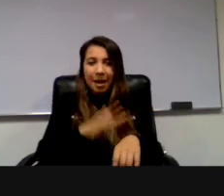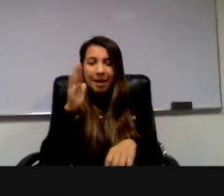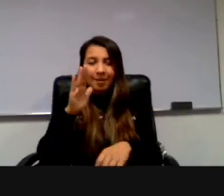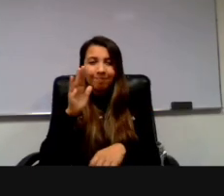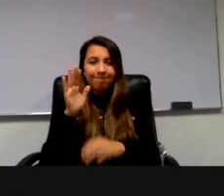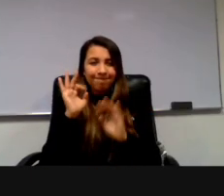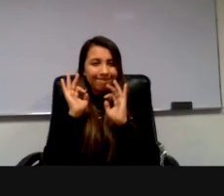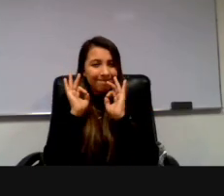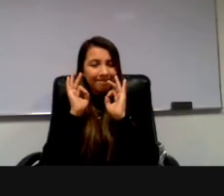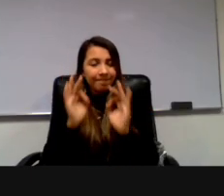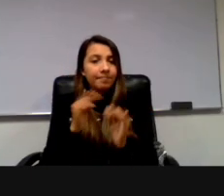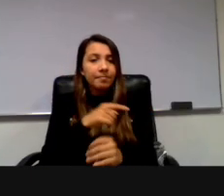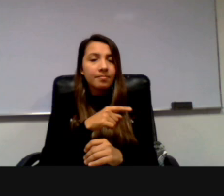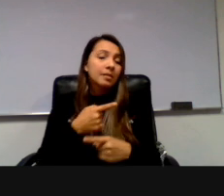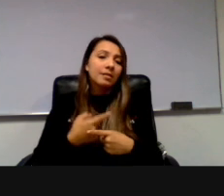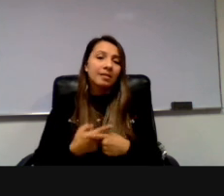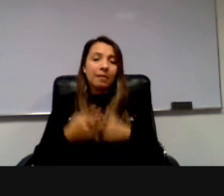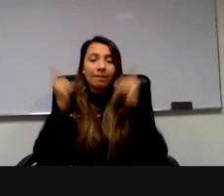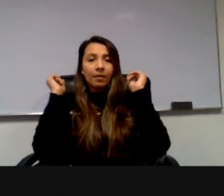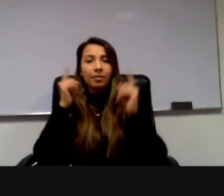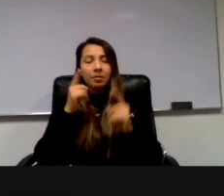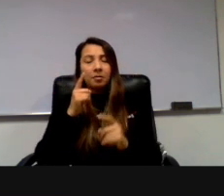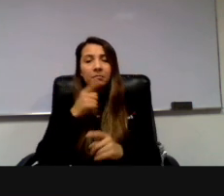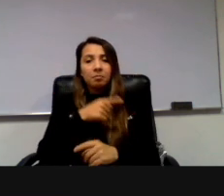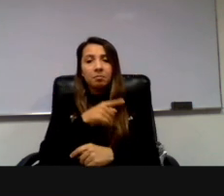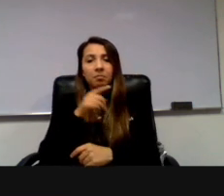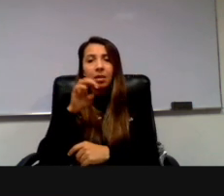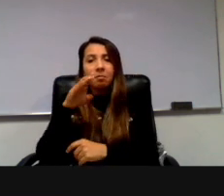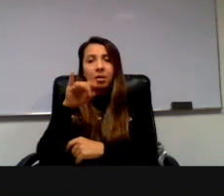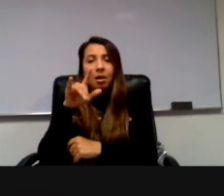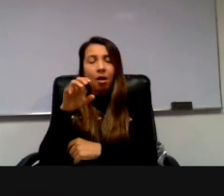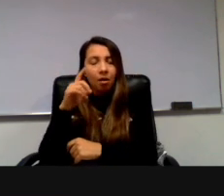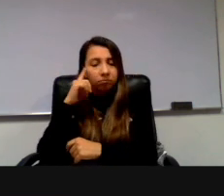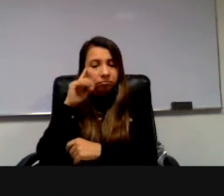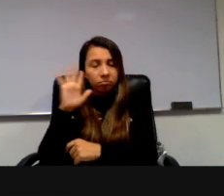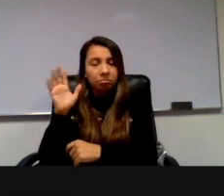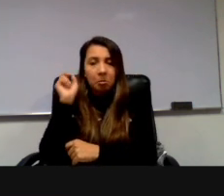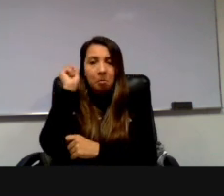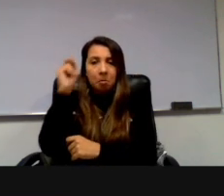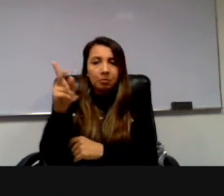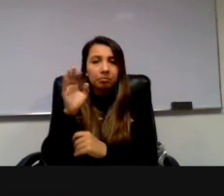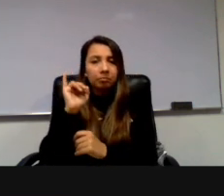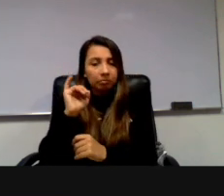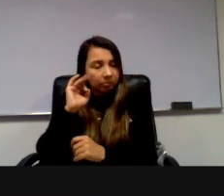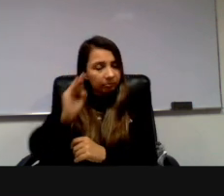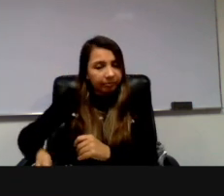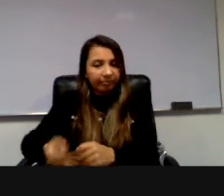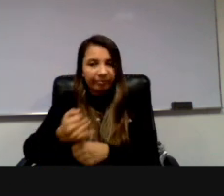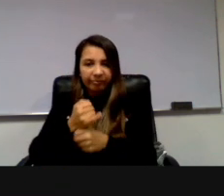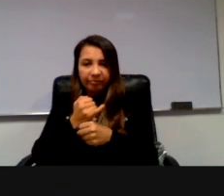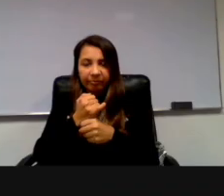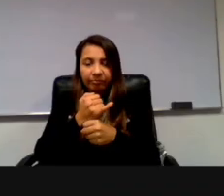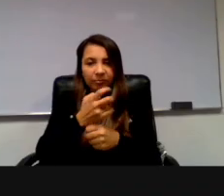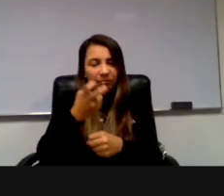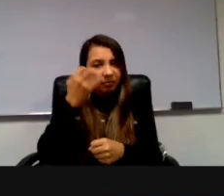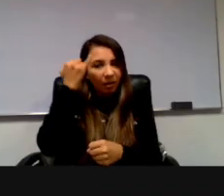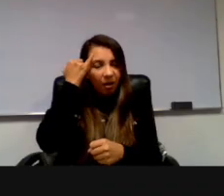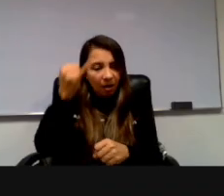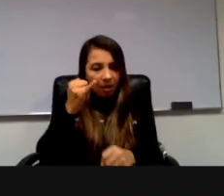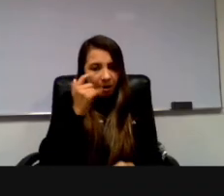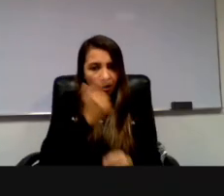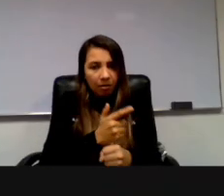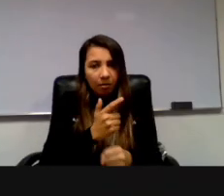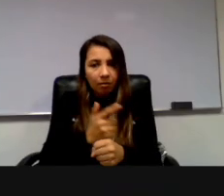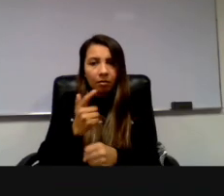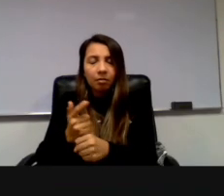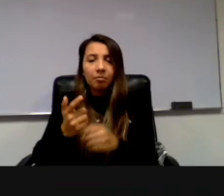entonces, pues Zuckerkandl echó mano de su creatividad científica y entonces propuso esta idea de las moléculas como